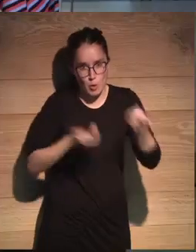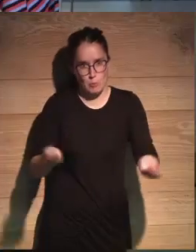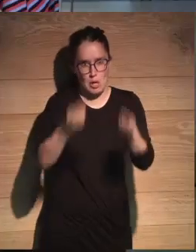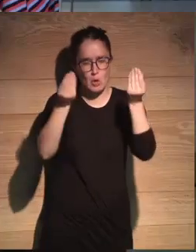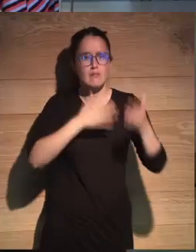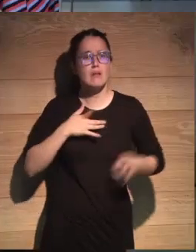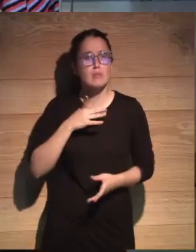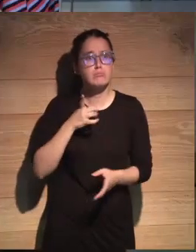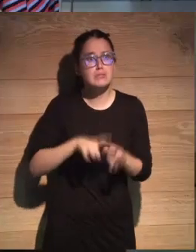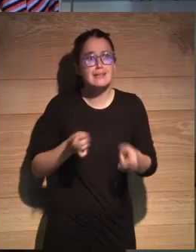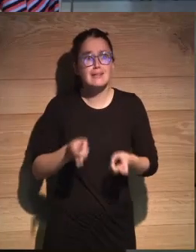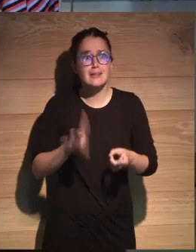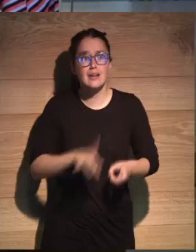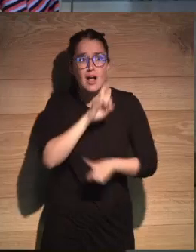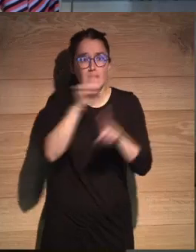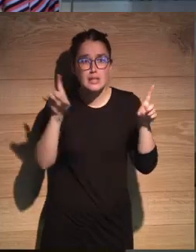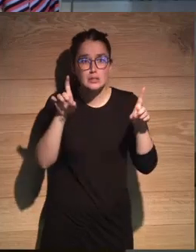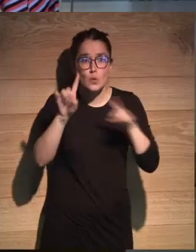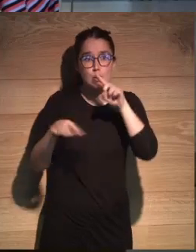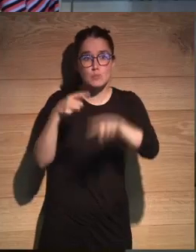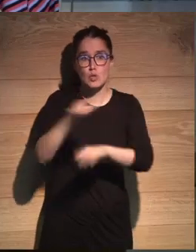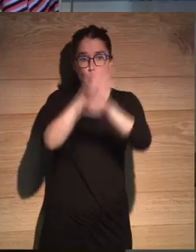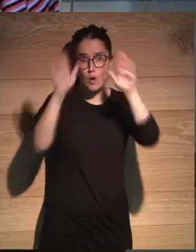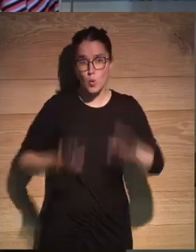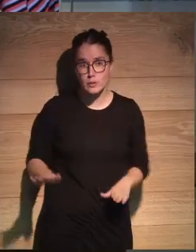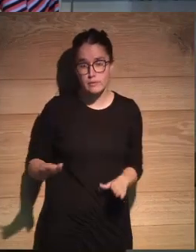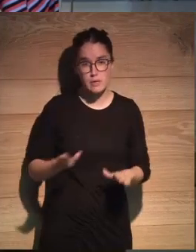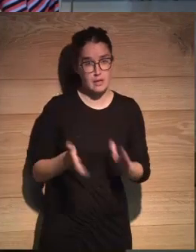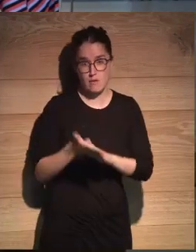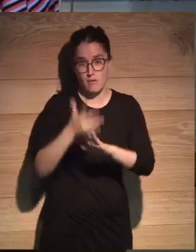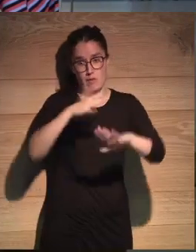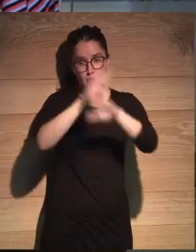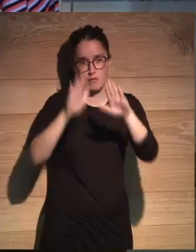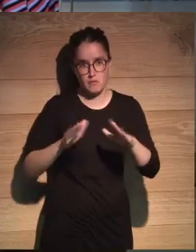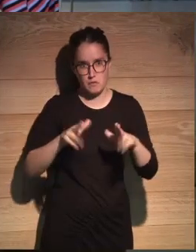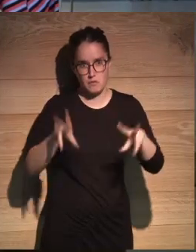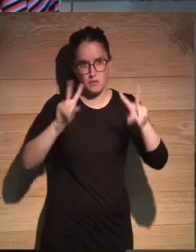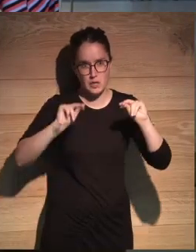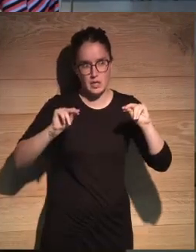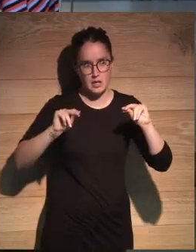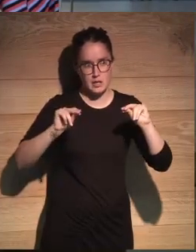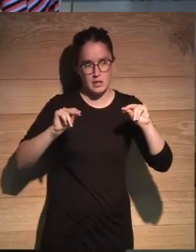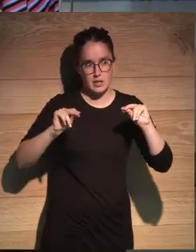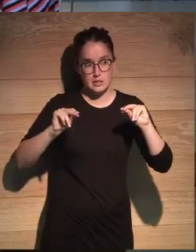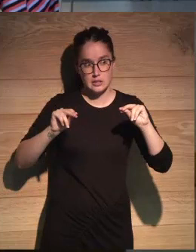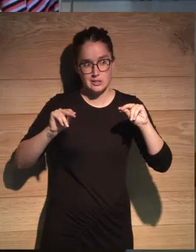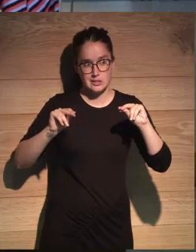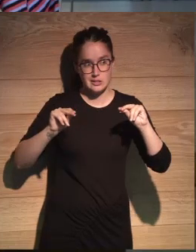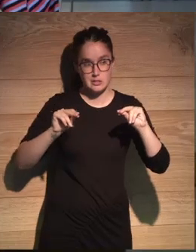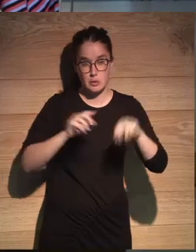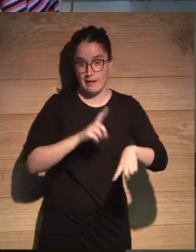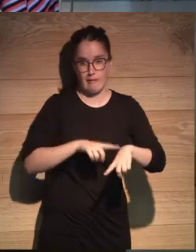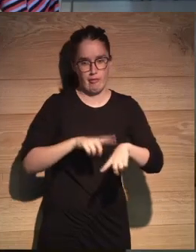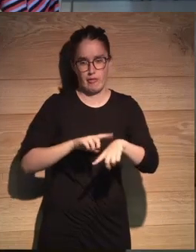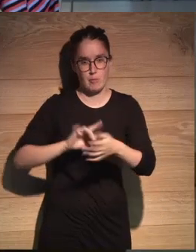quiere intervenir? Y ya anuncio que paso luego una última palabra y vamos terminando porque estamos ya a punto de